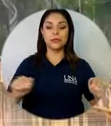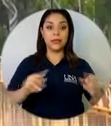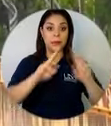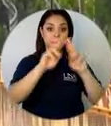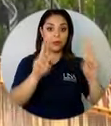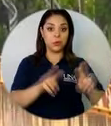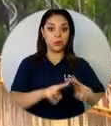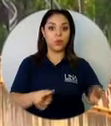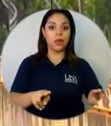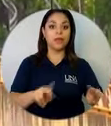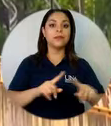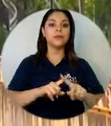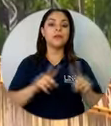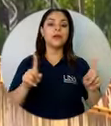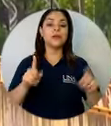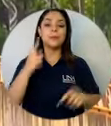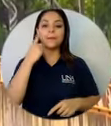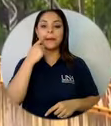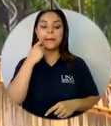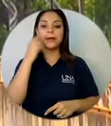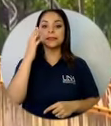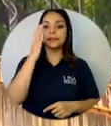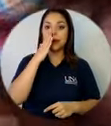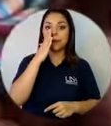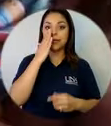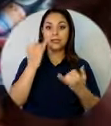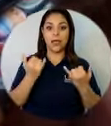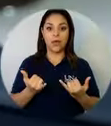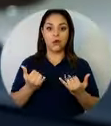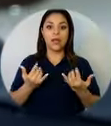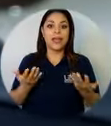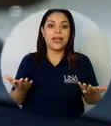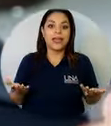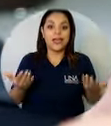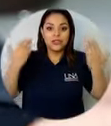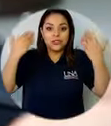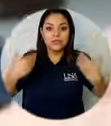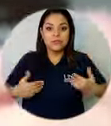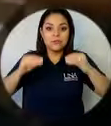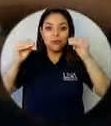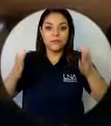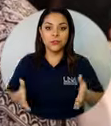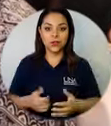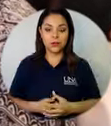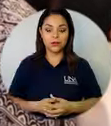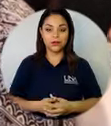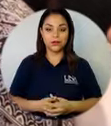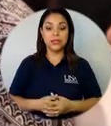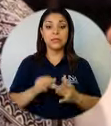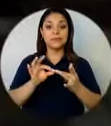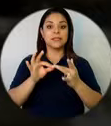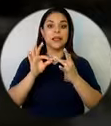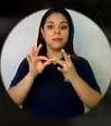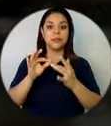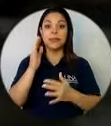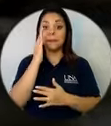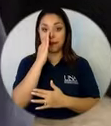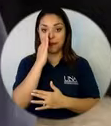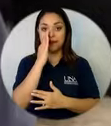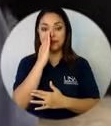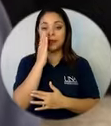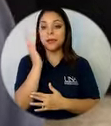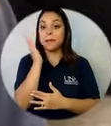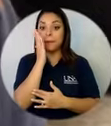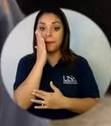pasan a la virtualidad, pero entonces los papás y las mamás ahora se convierten en las docentes. O sea, especialmente